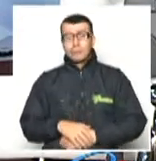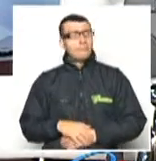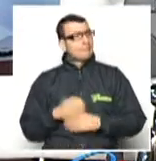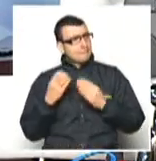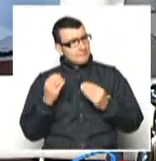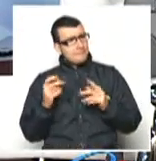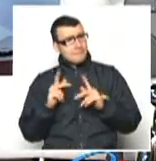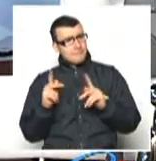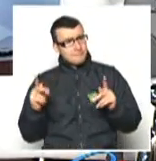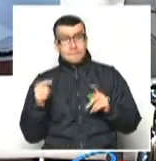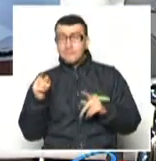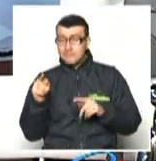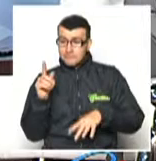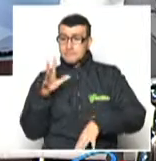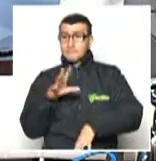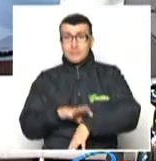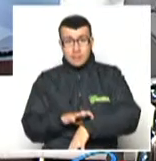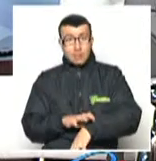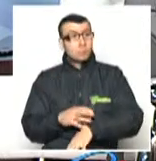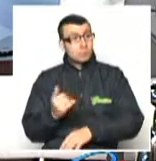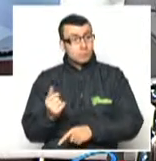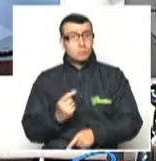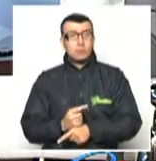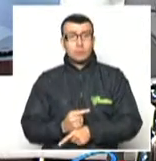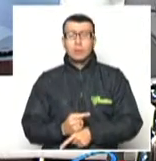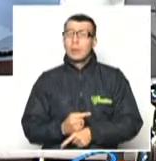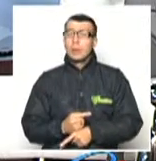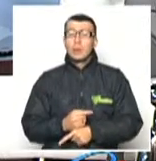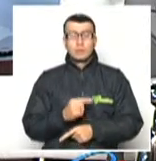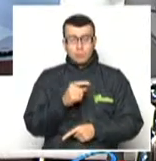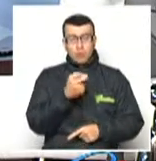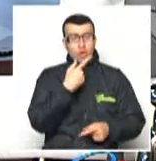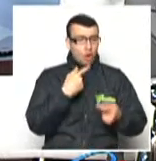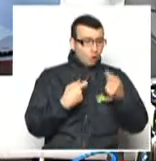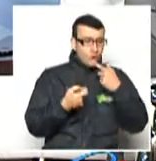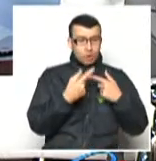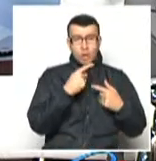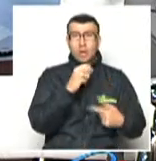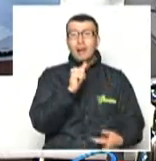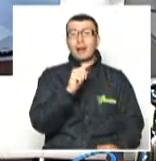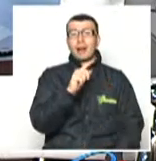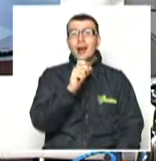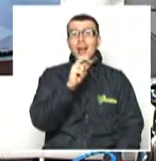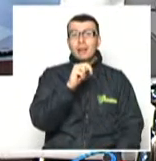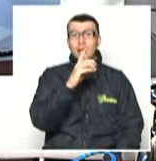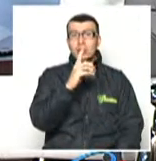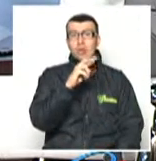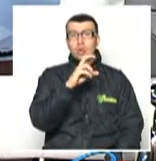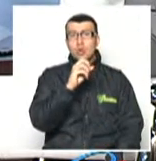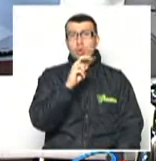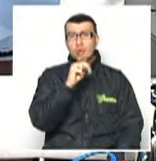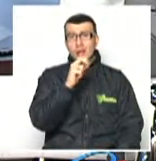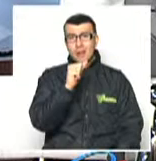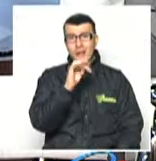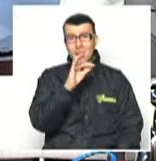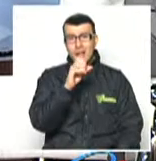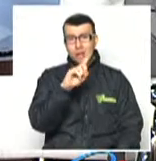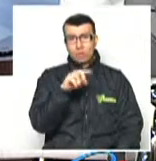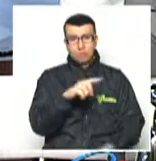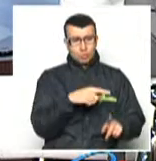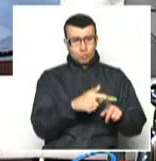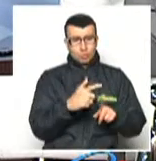pacientes medicados para osteoporosis tomando muchos alendronatos y muchos medicamentos. Entonces hay que mirar muy